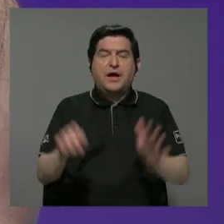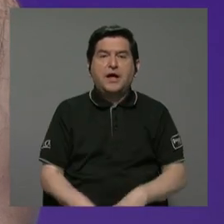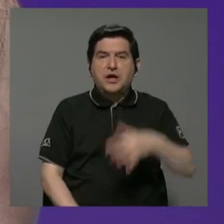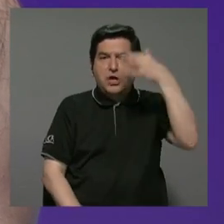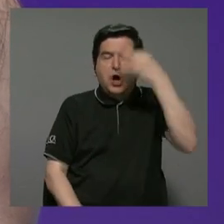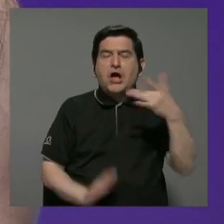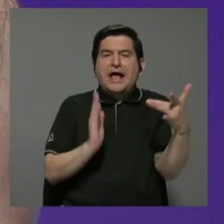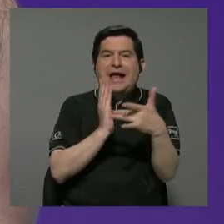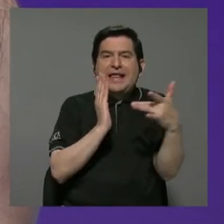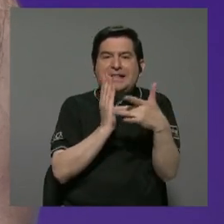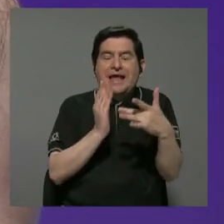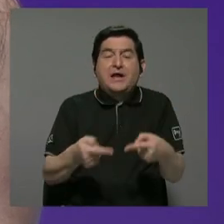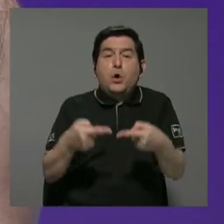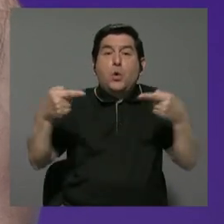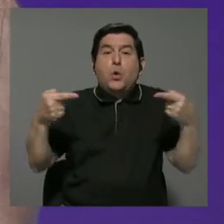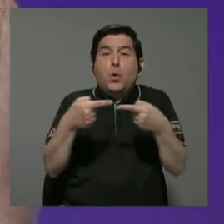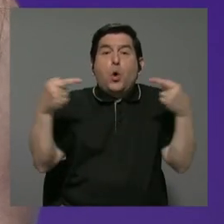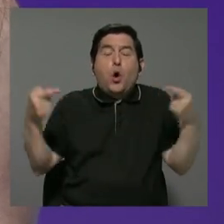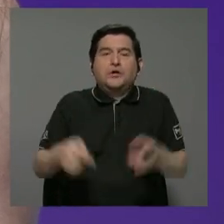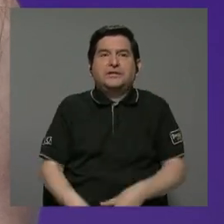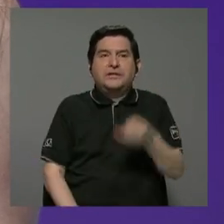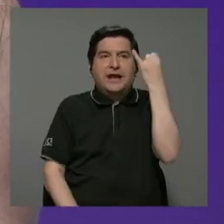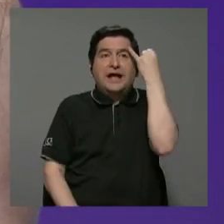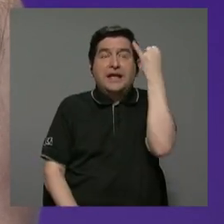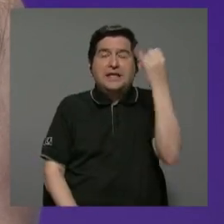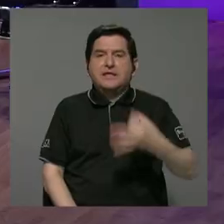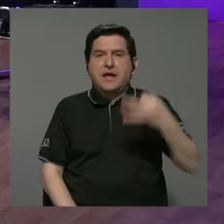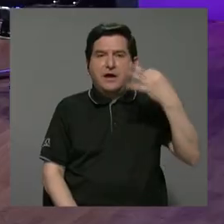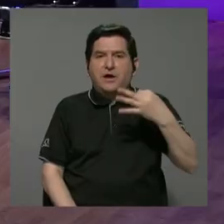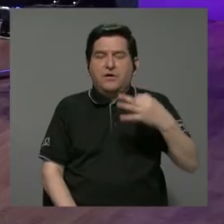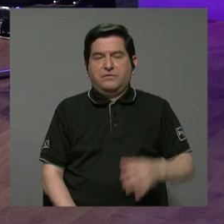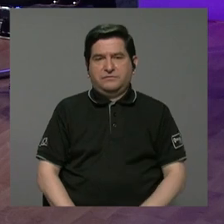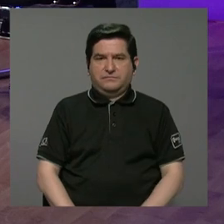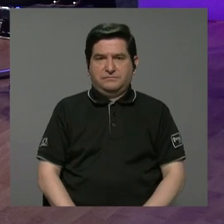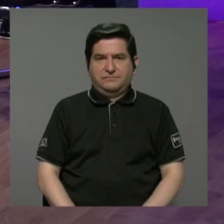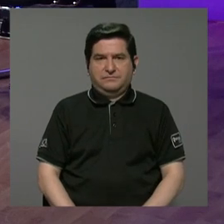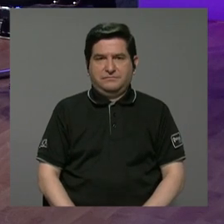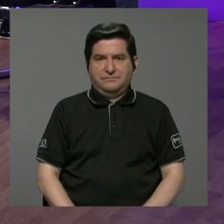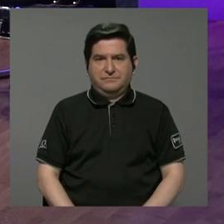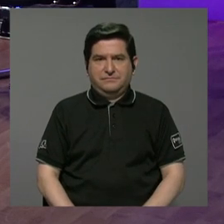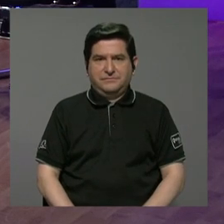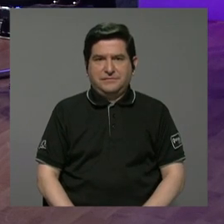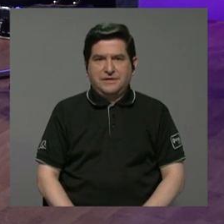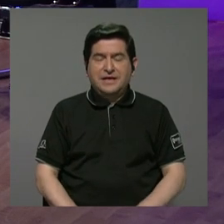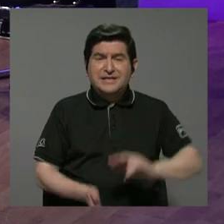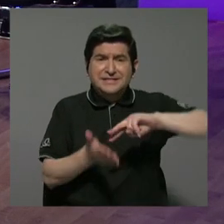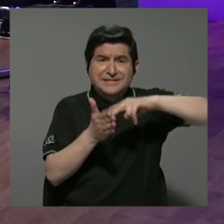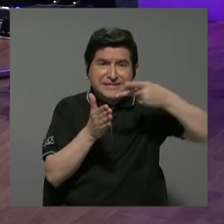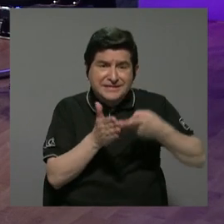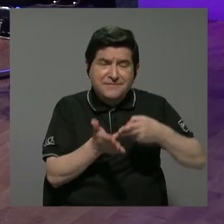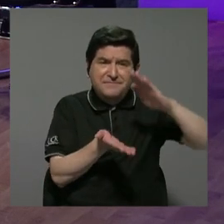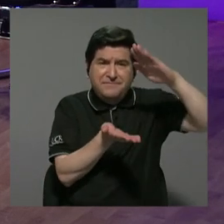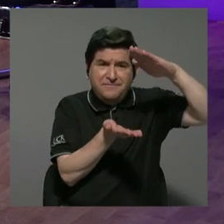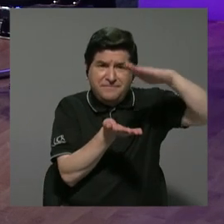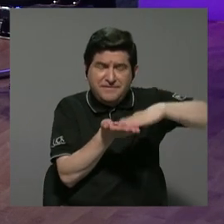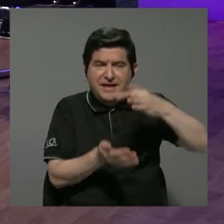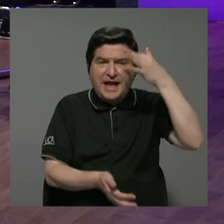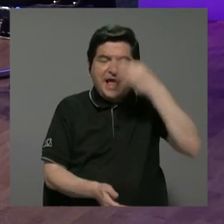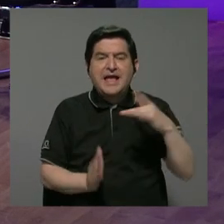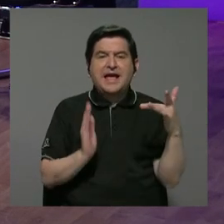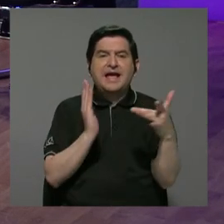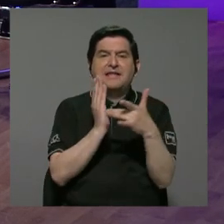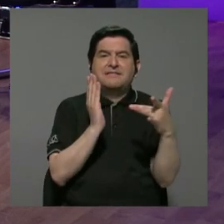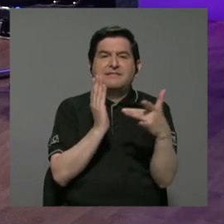criterio técnico contrario a una línea oficial. Estamos hablando de la disminución de ese criterio